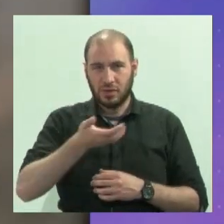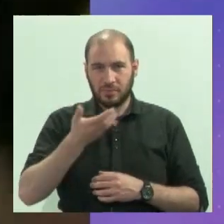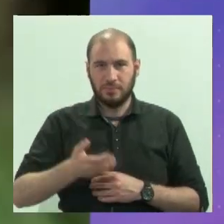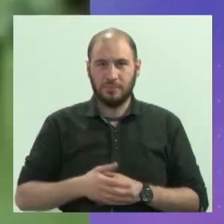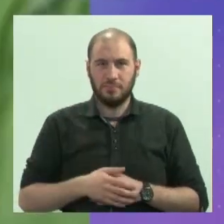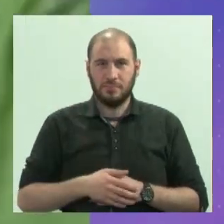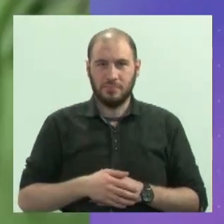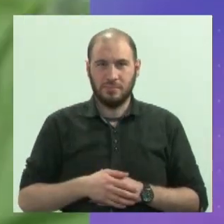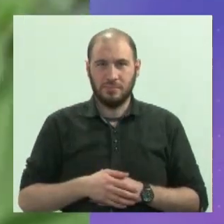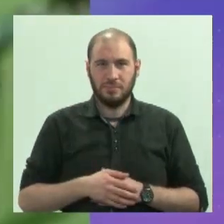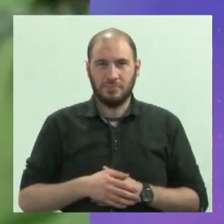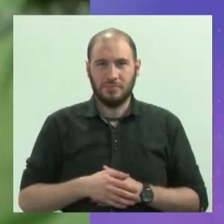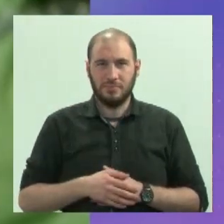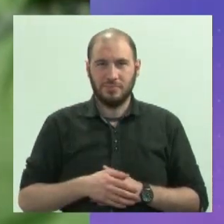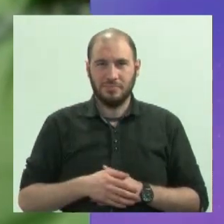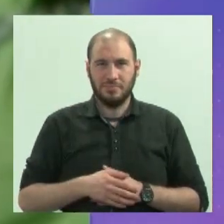Tunuyán.